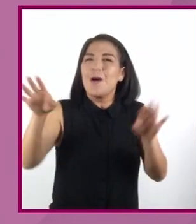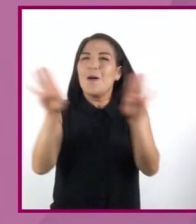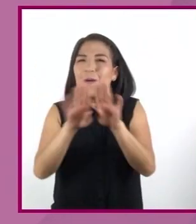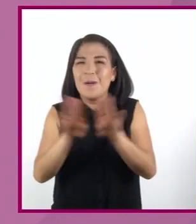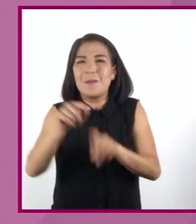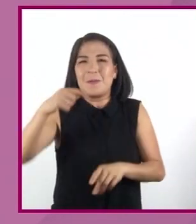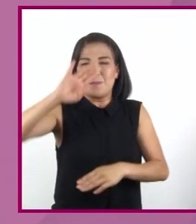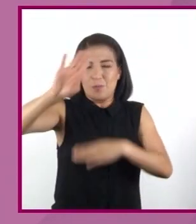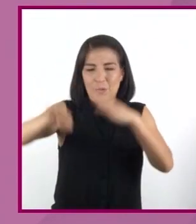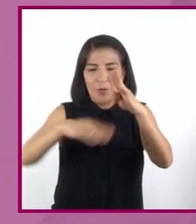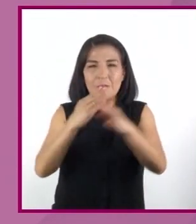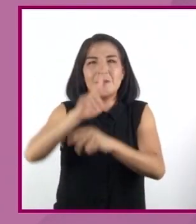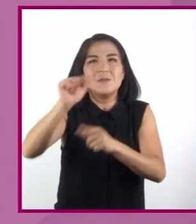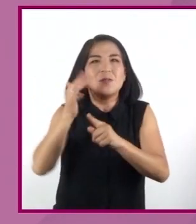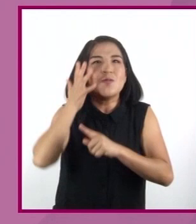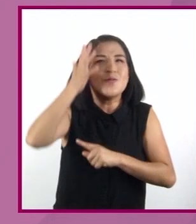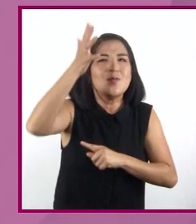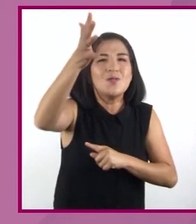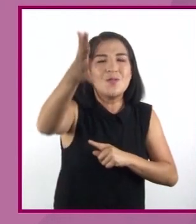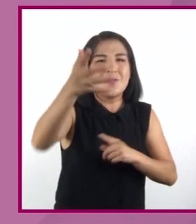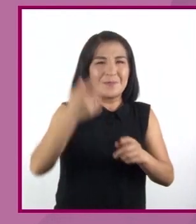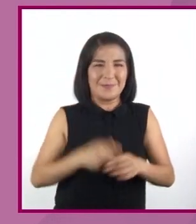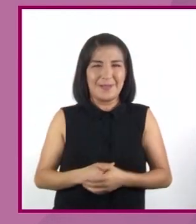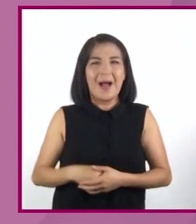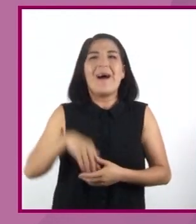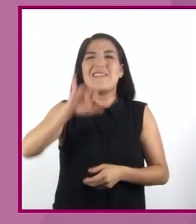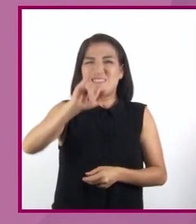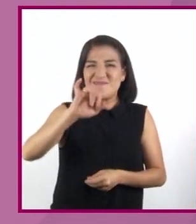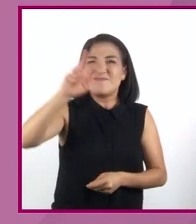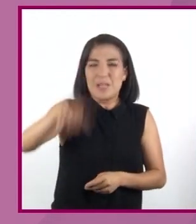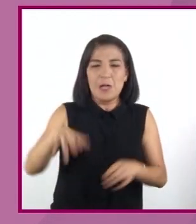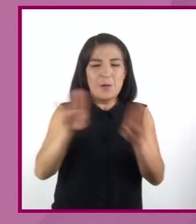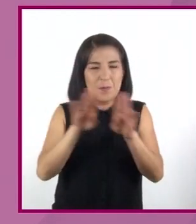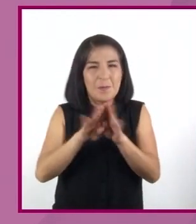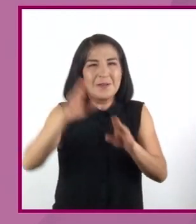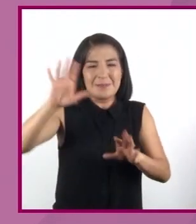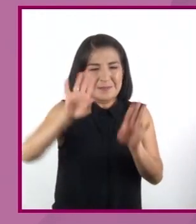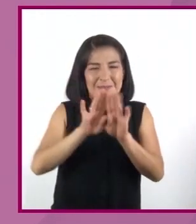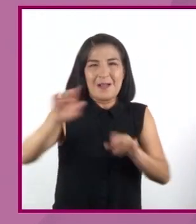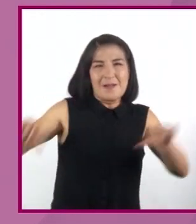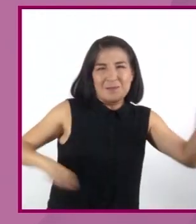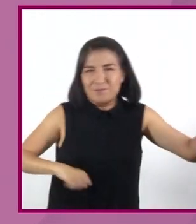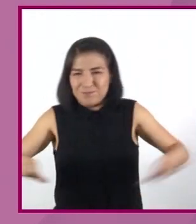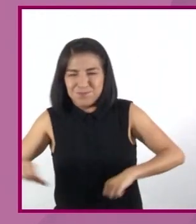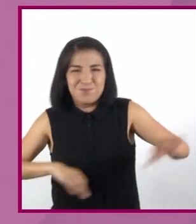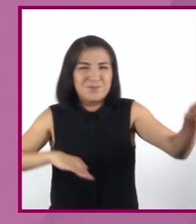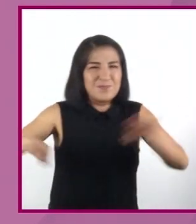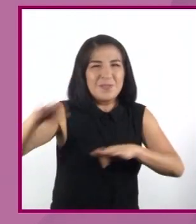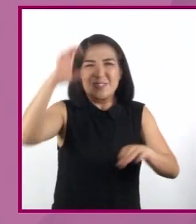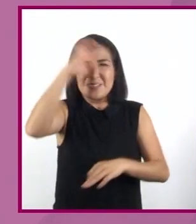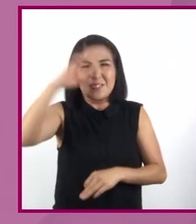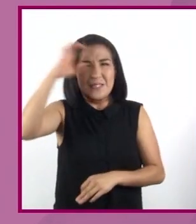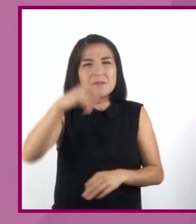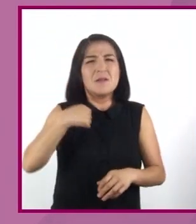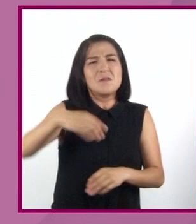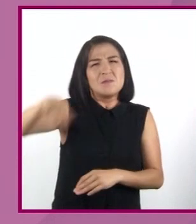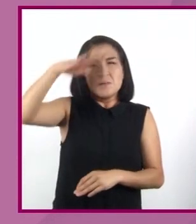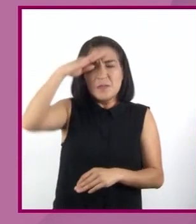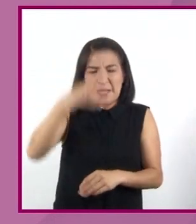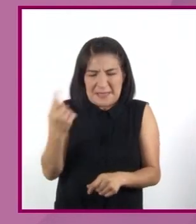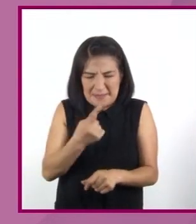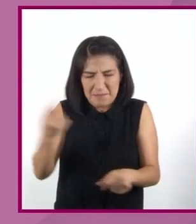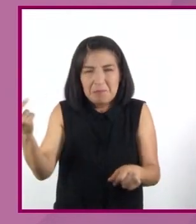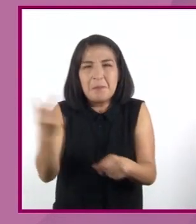el mundo en el futuro. Así es, en las narraciones de ciencia ficción se parte de la pregunta ¿qué